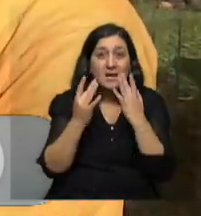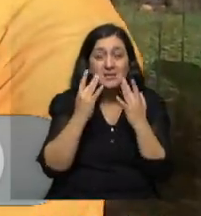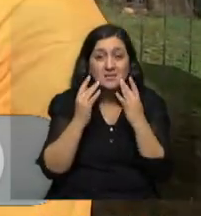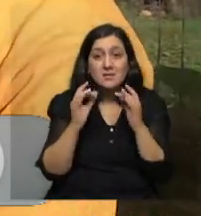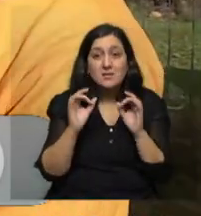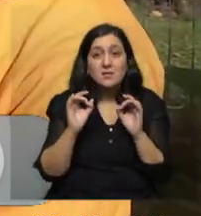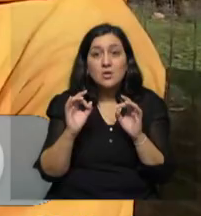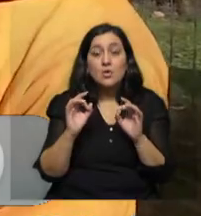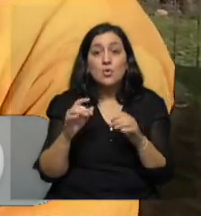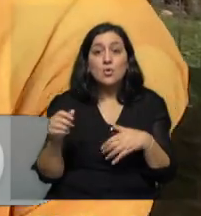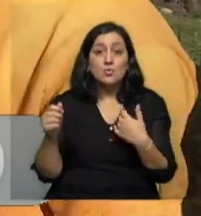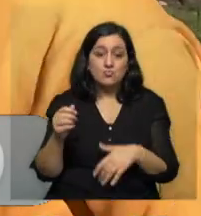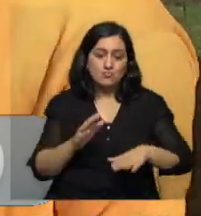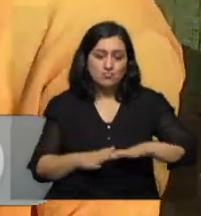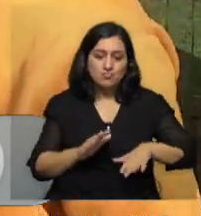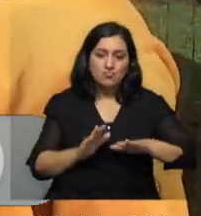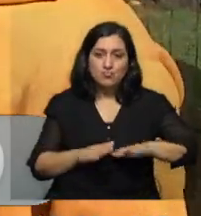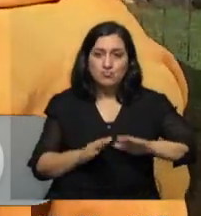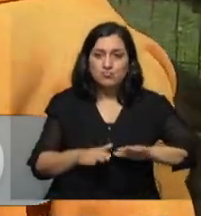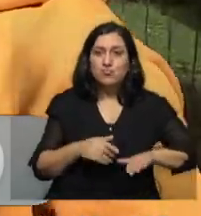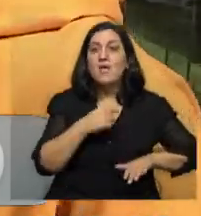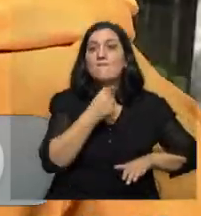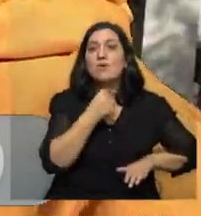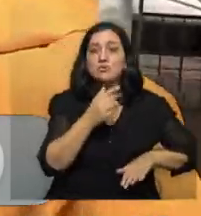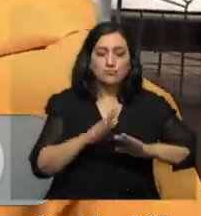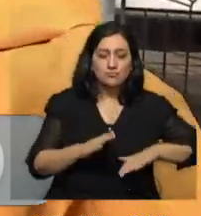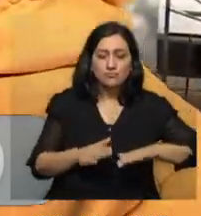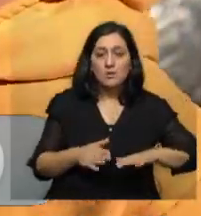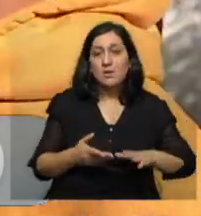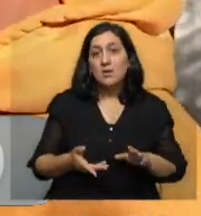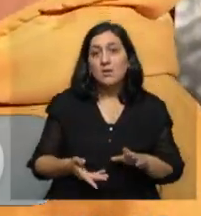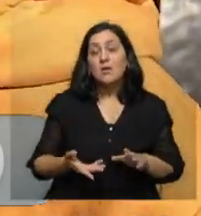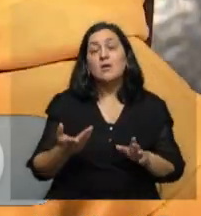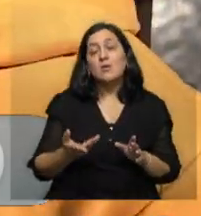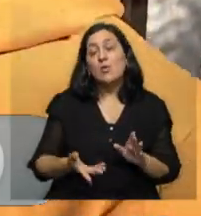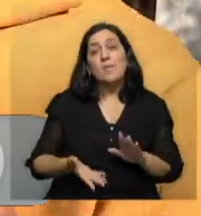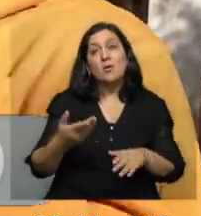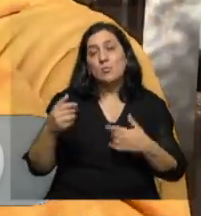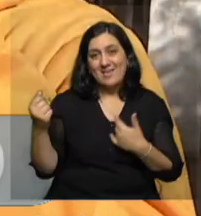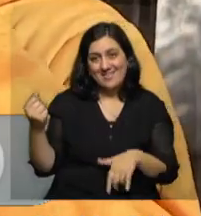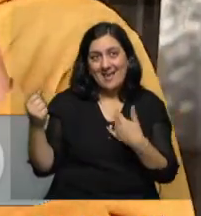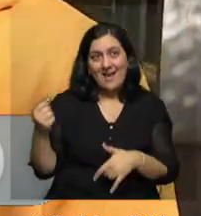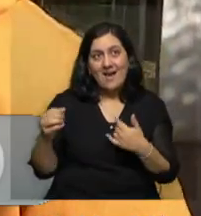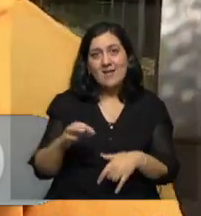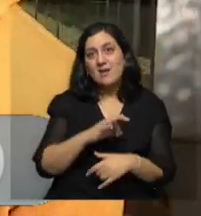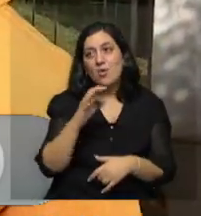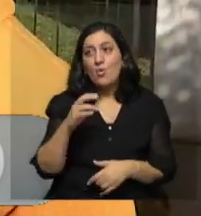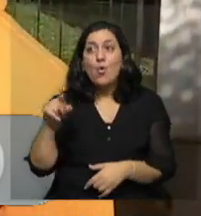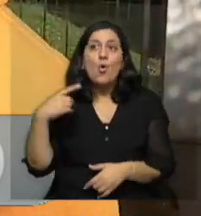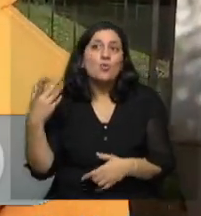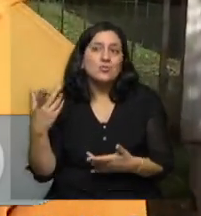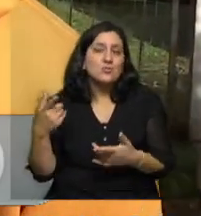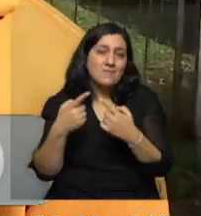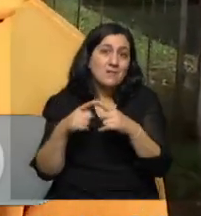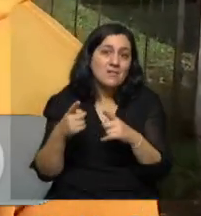con un instrumento de percusión. Percusión y voz. Lo más común era un instrumento más armónico, guitarra, que es como otra compañía